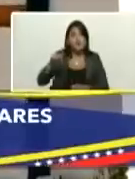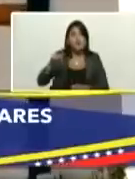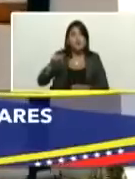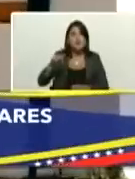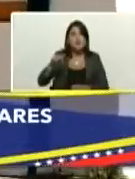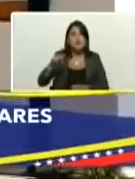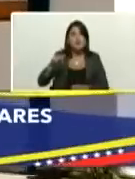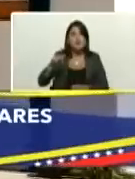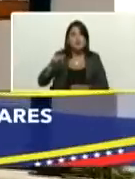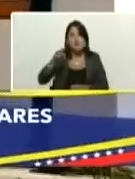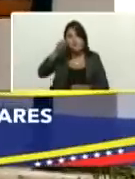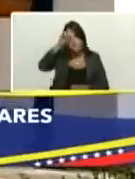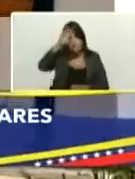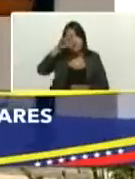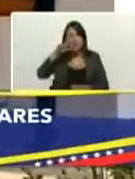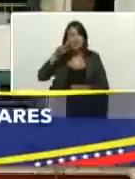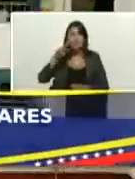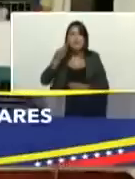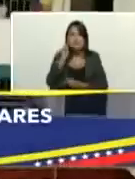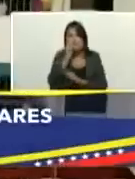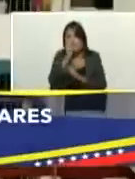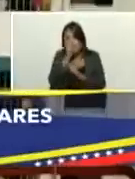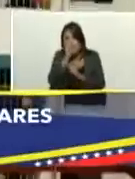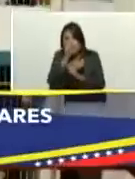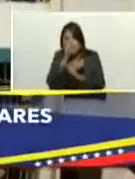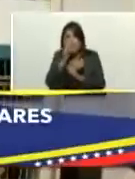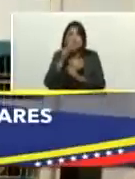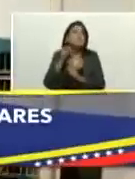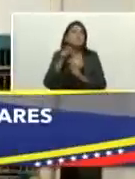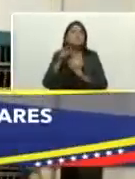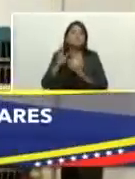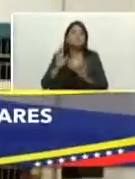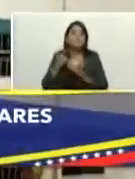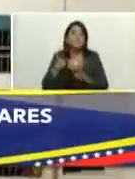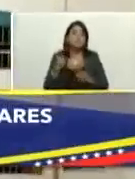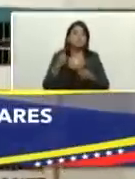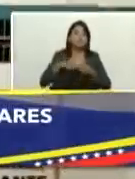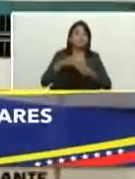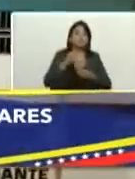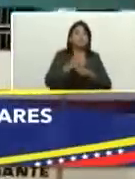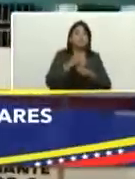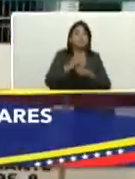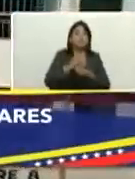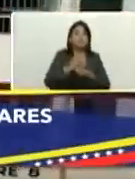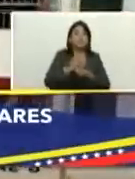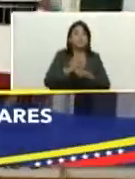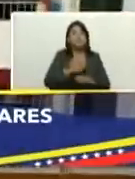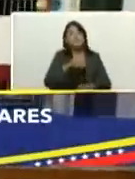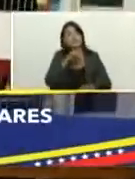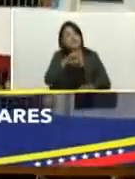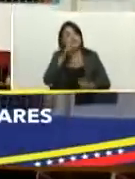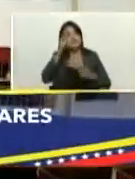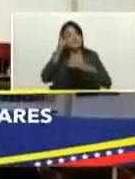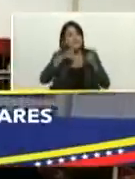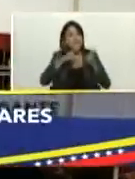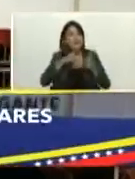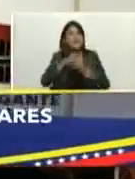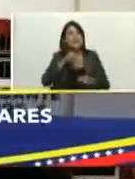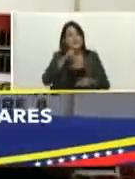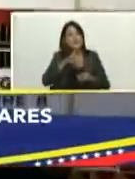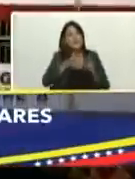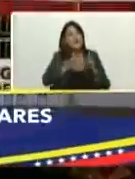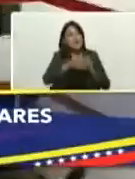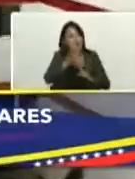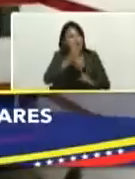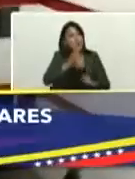incluido laboralmente, bueno, ¿a través de qué? De la justicia social. Por culpa de Chávez, nosotros, los trabajadores con